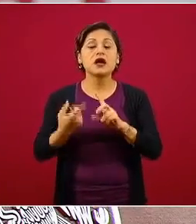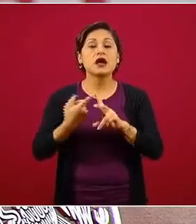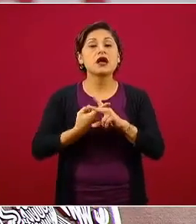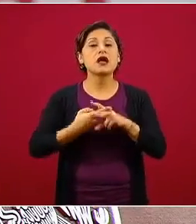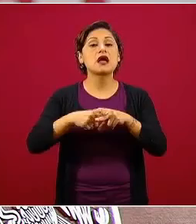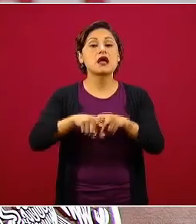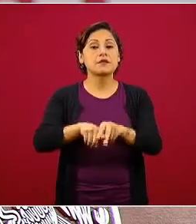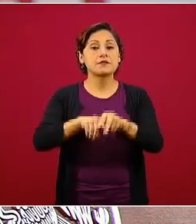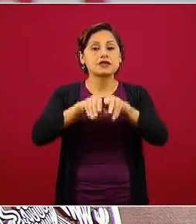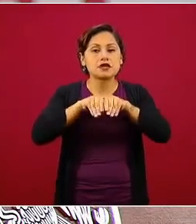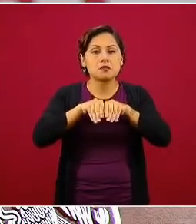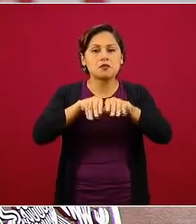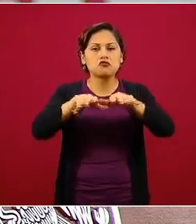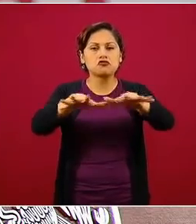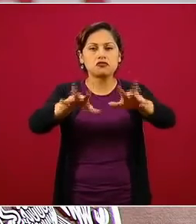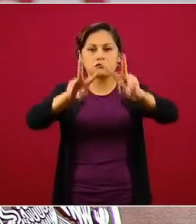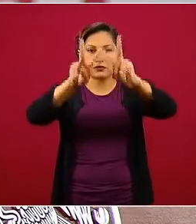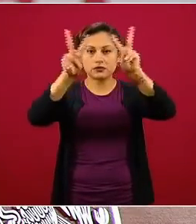orientación nutricional.